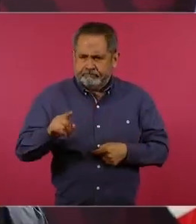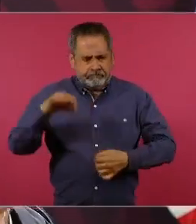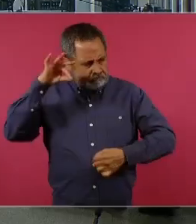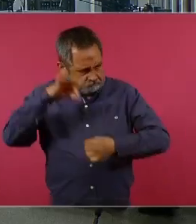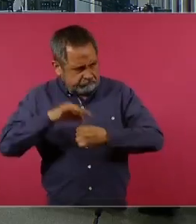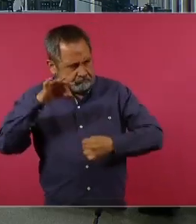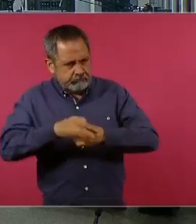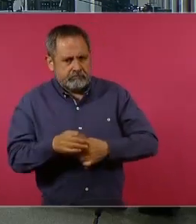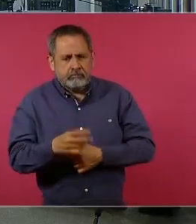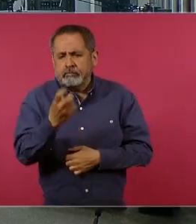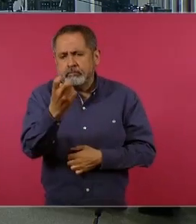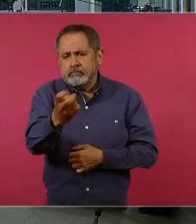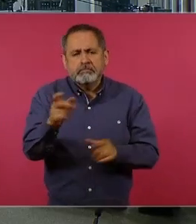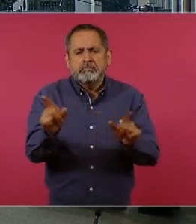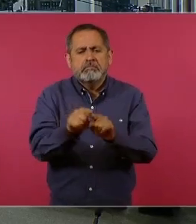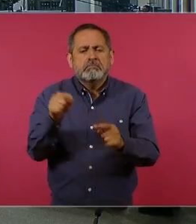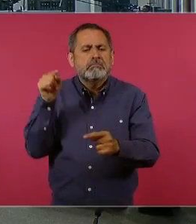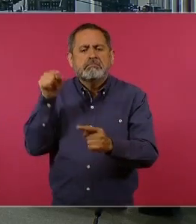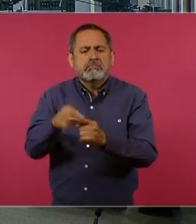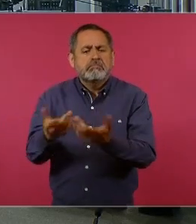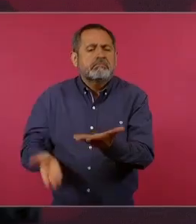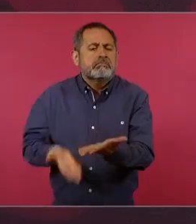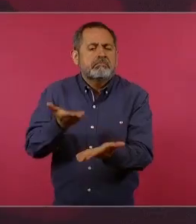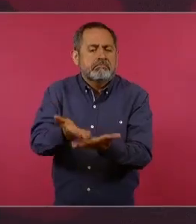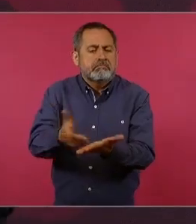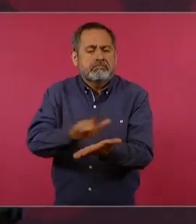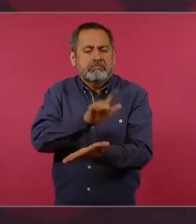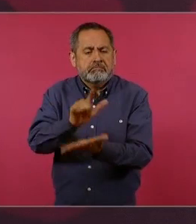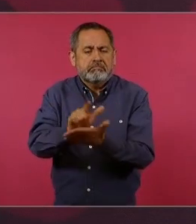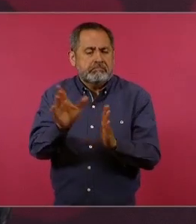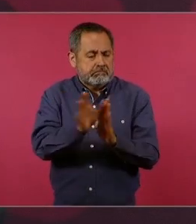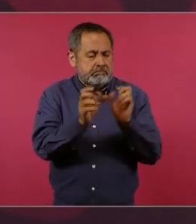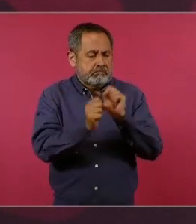Eso es la reforma. Y no